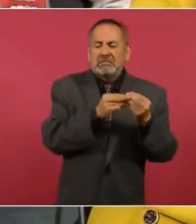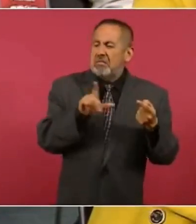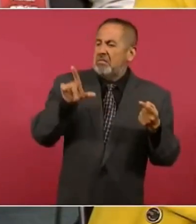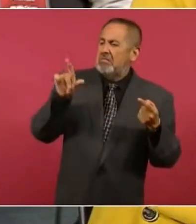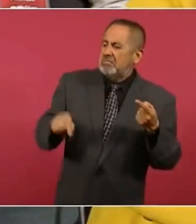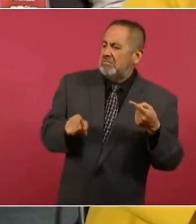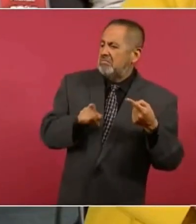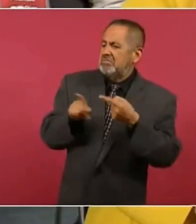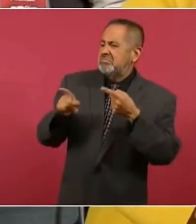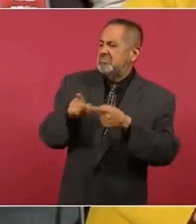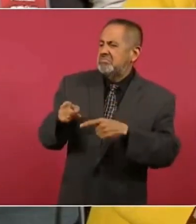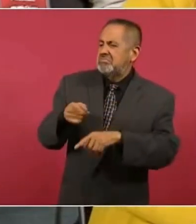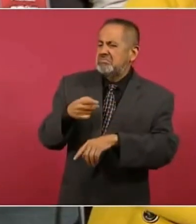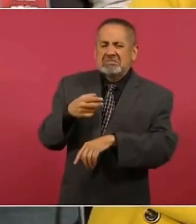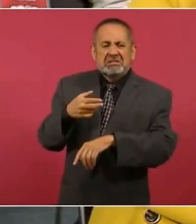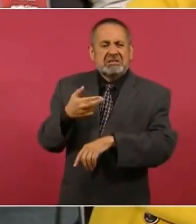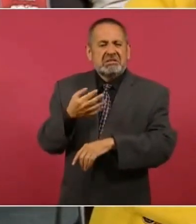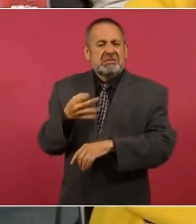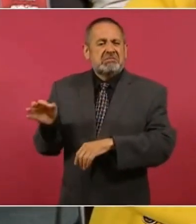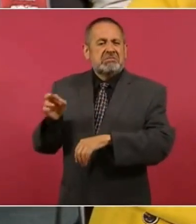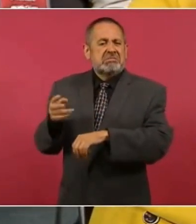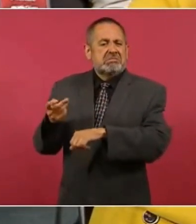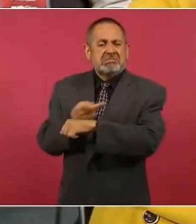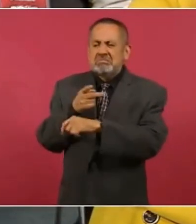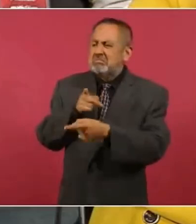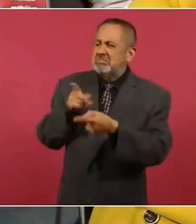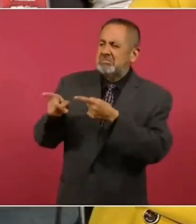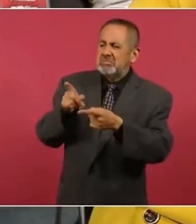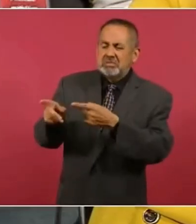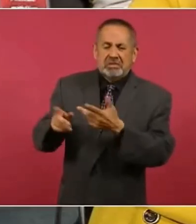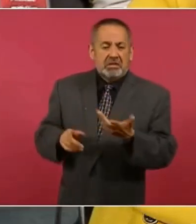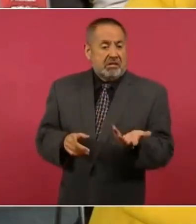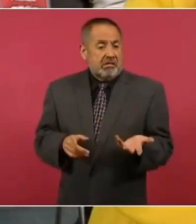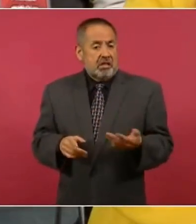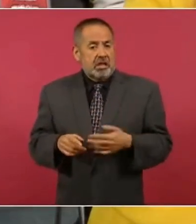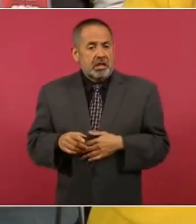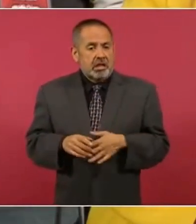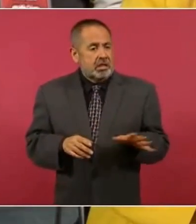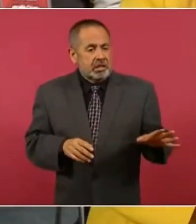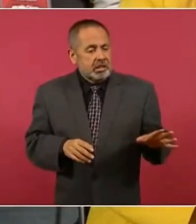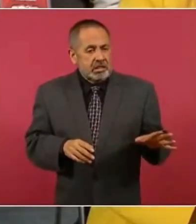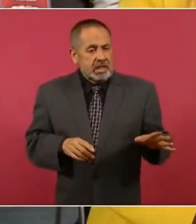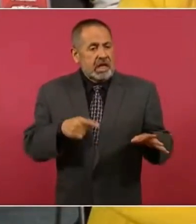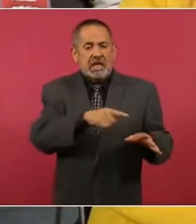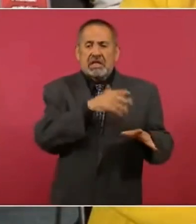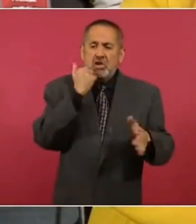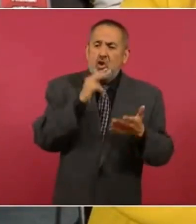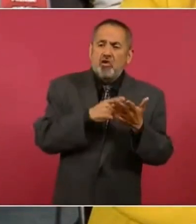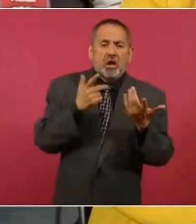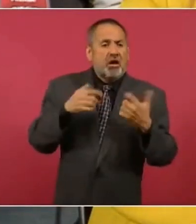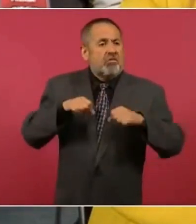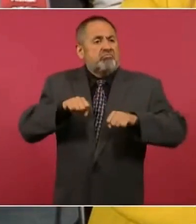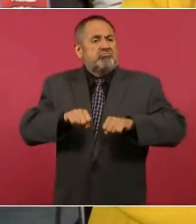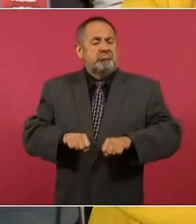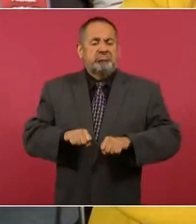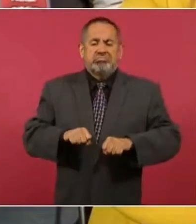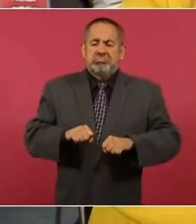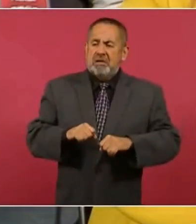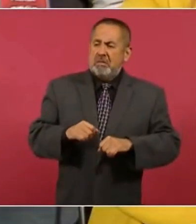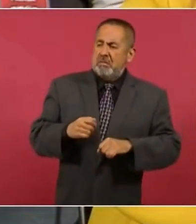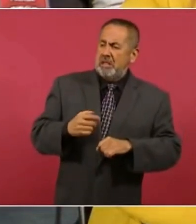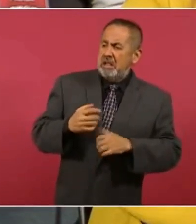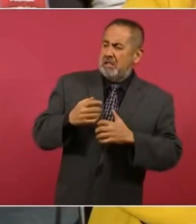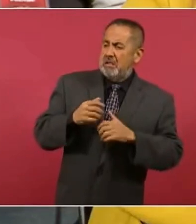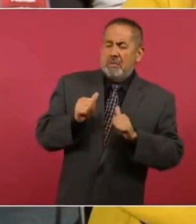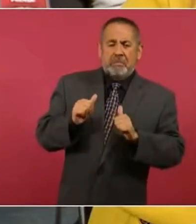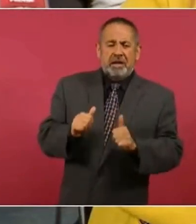humillar, desacreditar y calumniar en complicidad con medios de comunicación, que lo único que buscan es volver a sus privilegios, y al